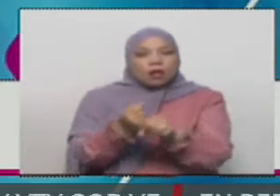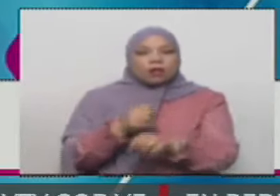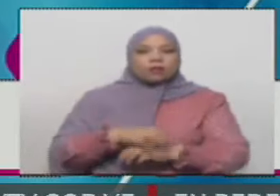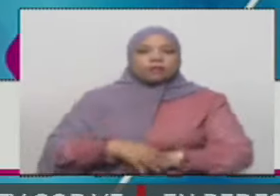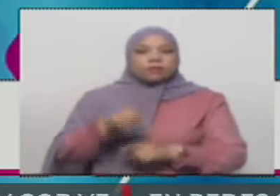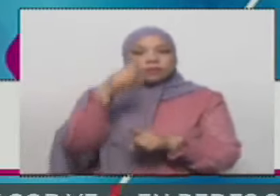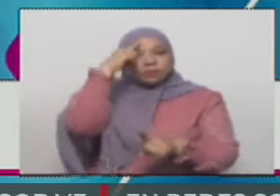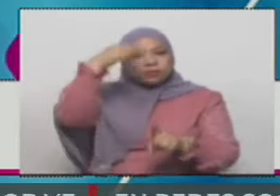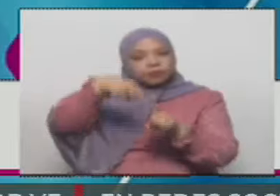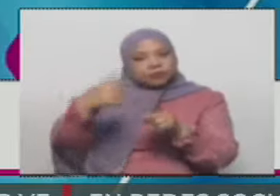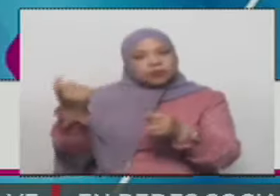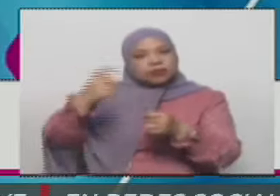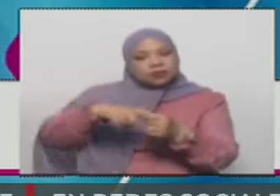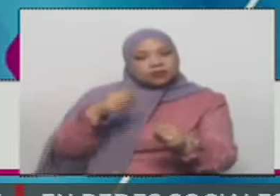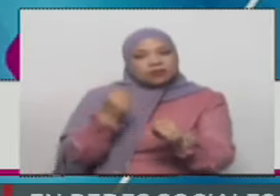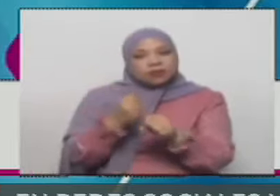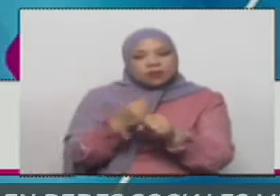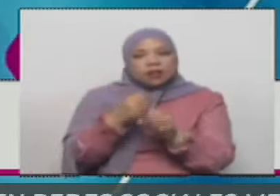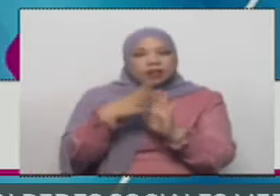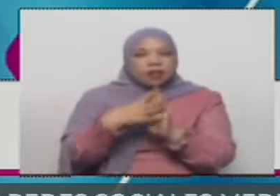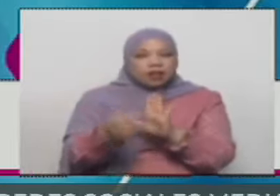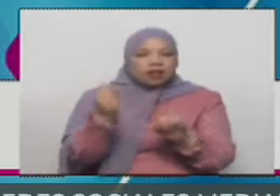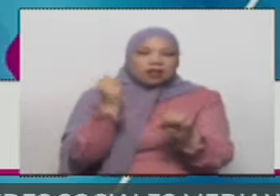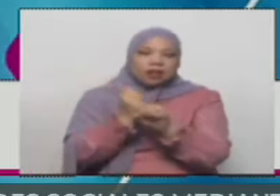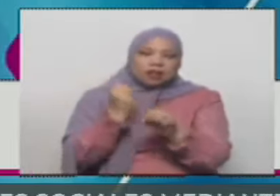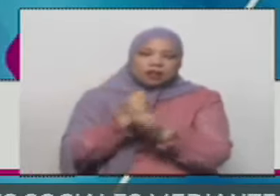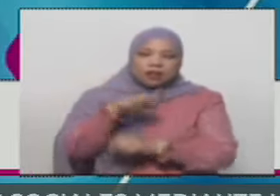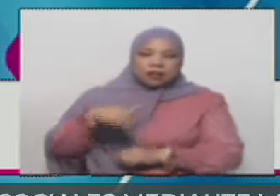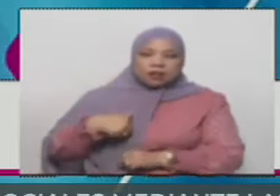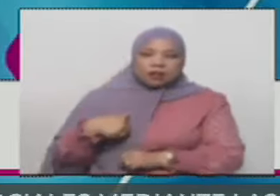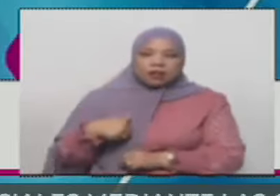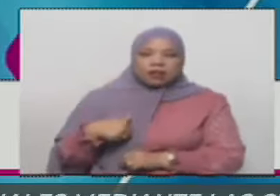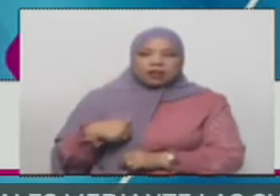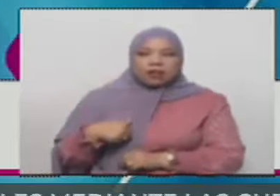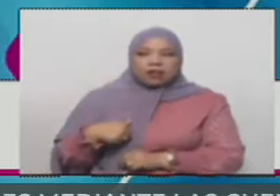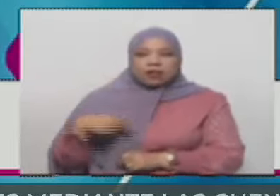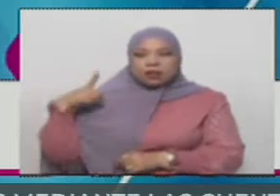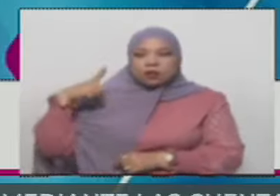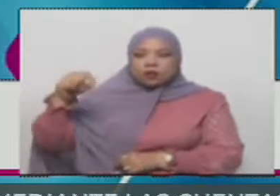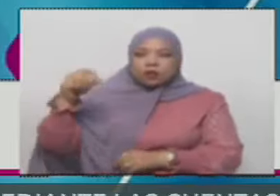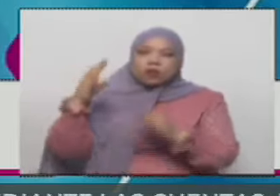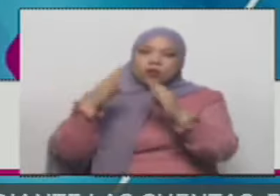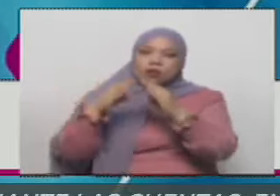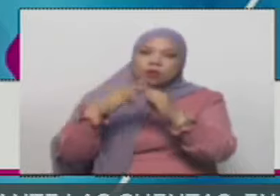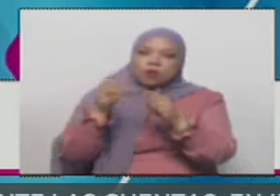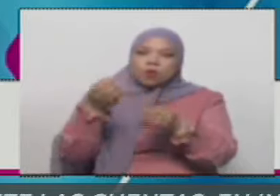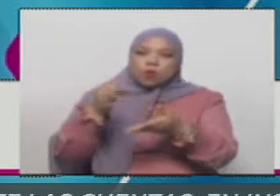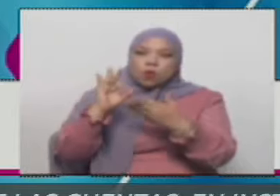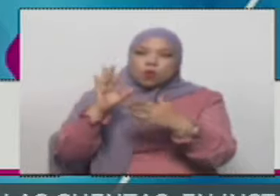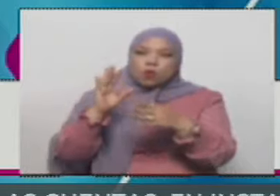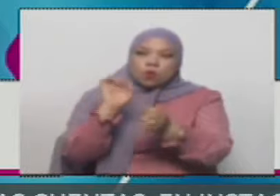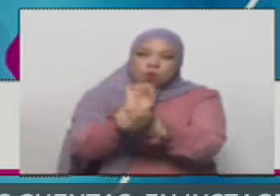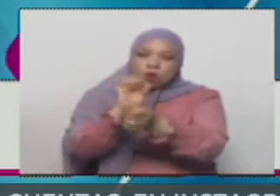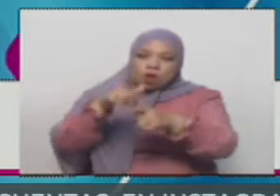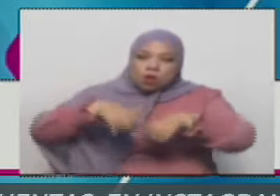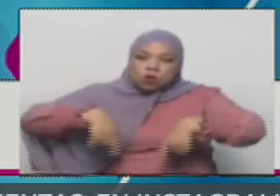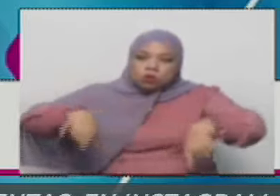cumplir con esas instrucciones. Por ejemplo, esta mañana nos fuimos al cuartel San Carlos a tomar posesión de ese